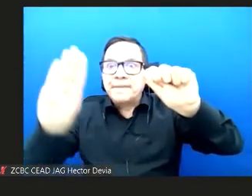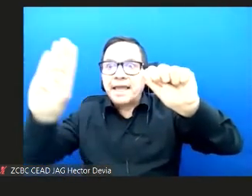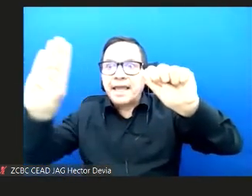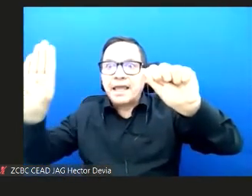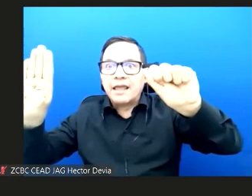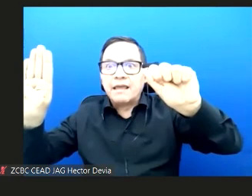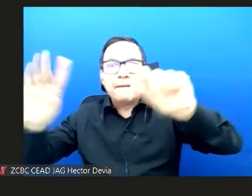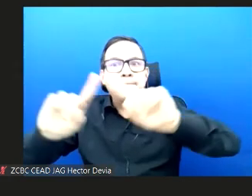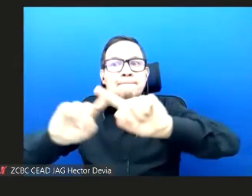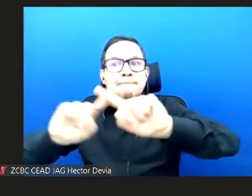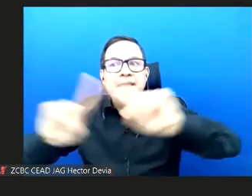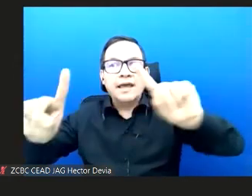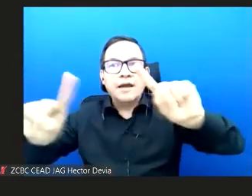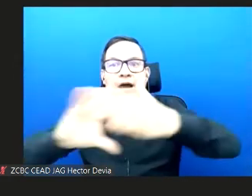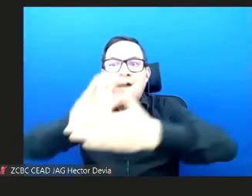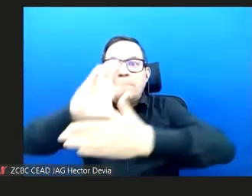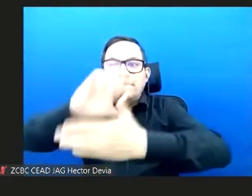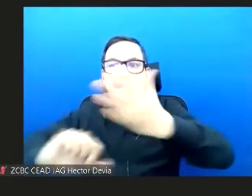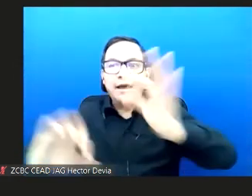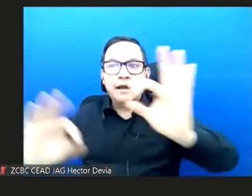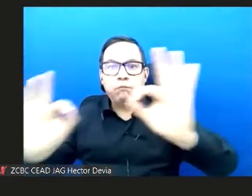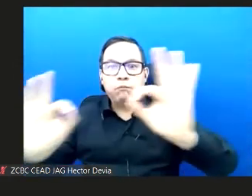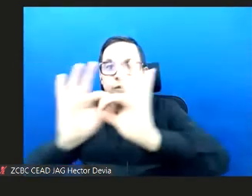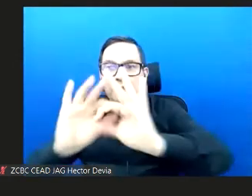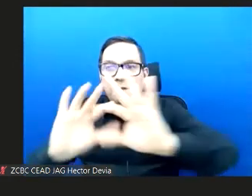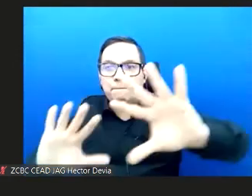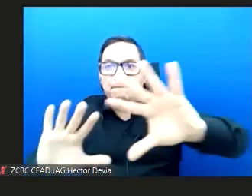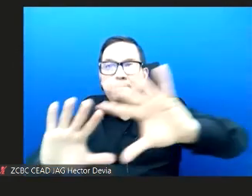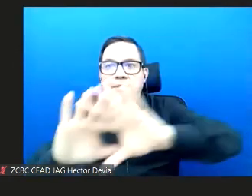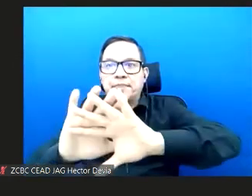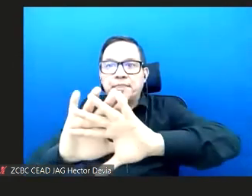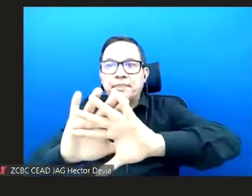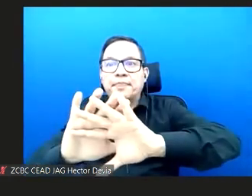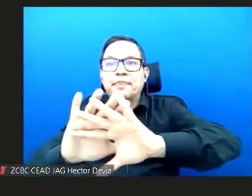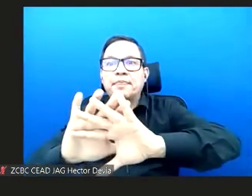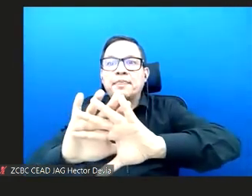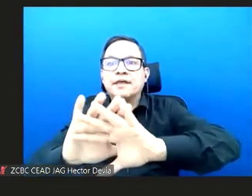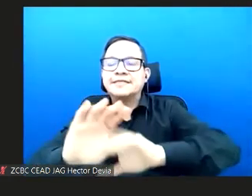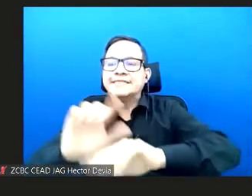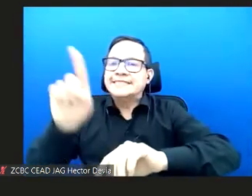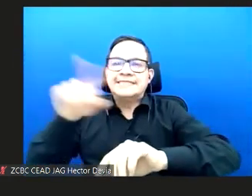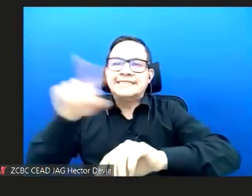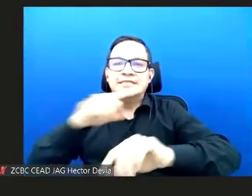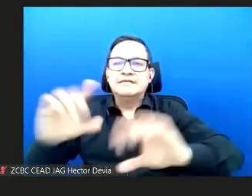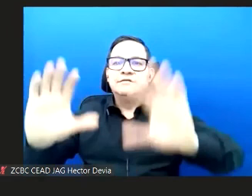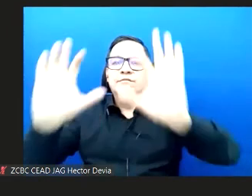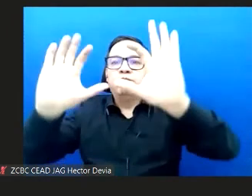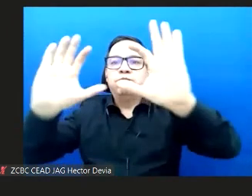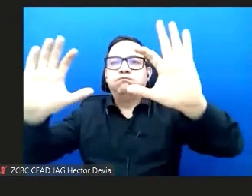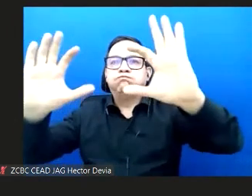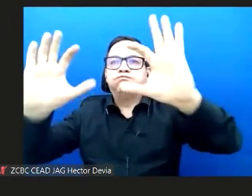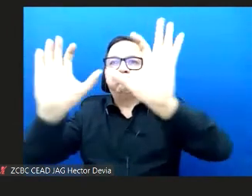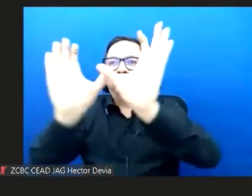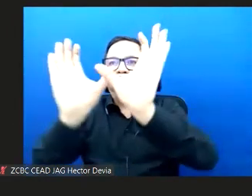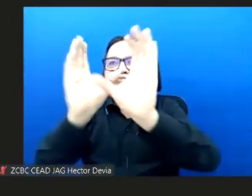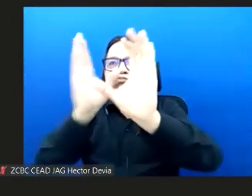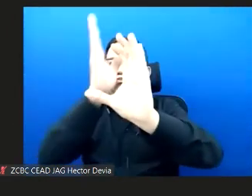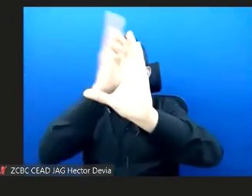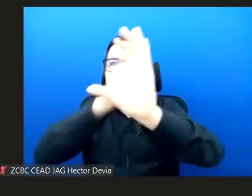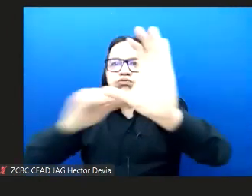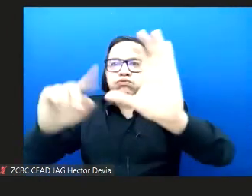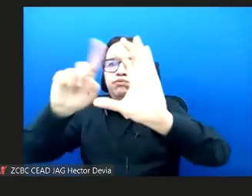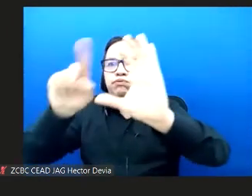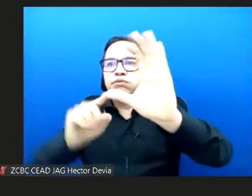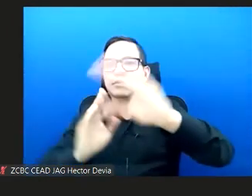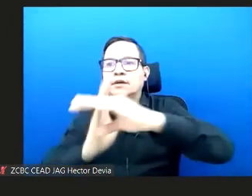que no estén en la intersección entre B y A. O sea, esto no lo puedo contar. ¿Qué voy a sumar? Voy a sumar